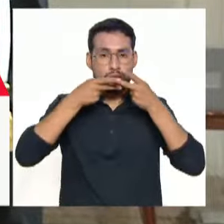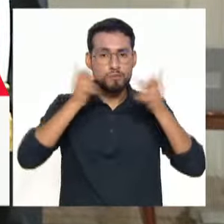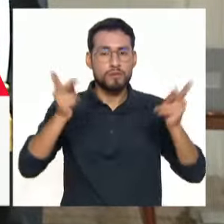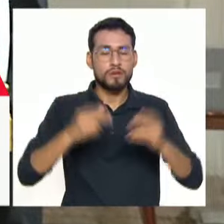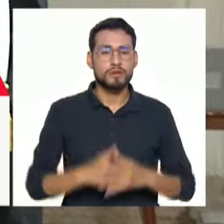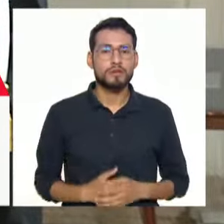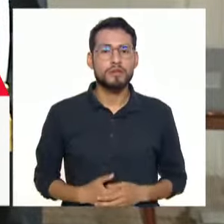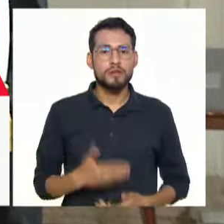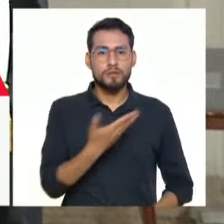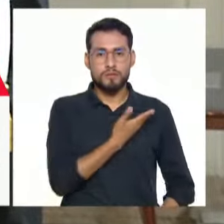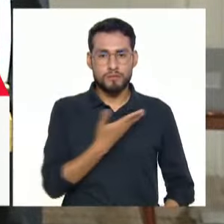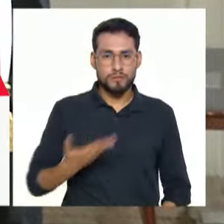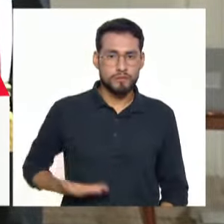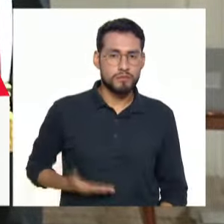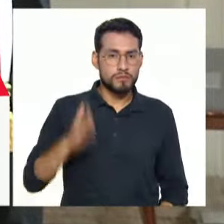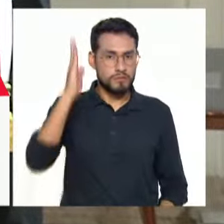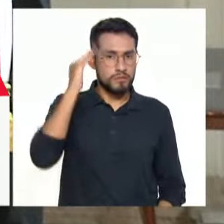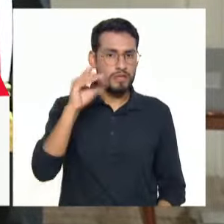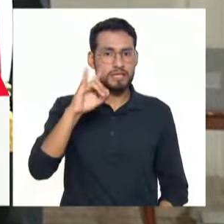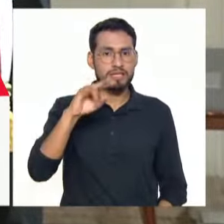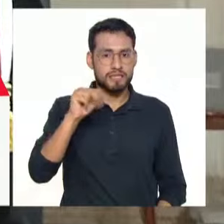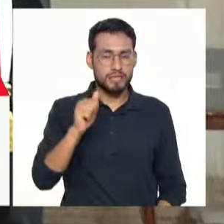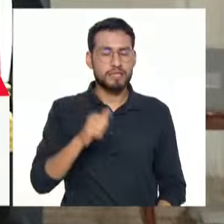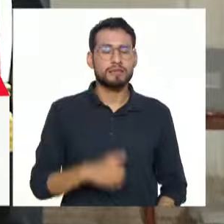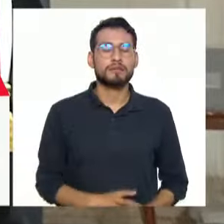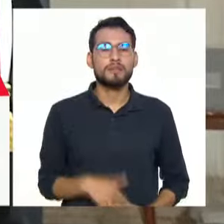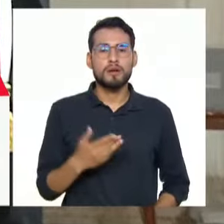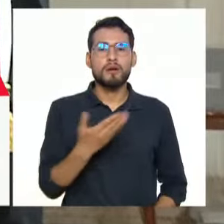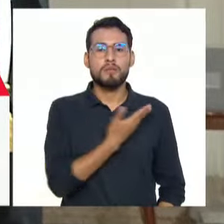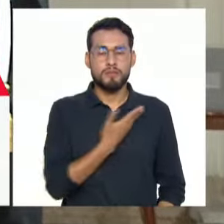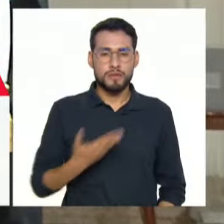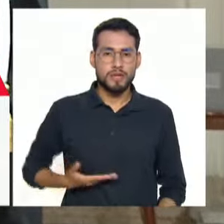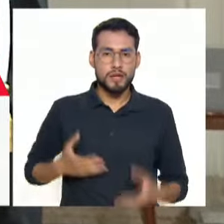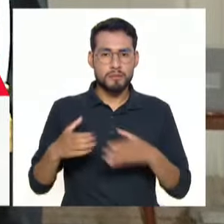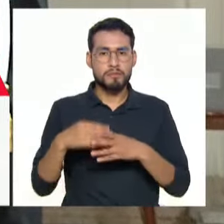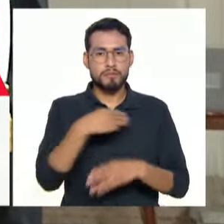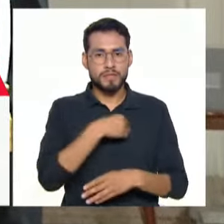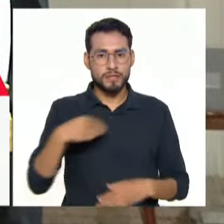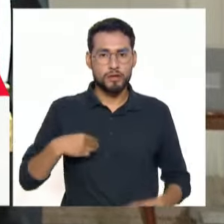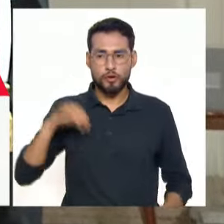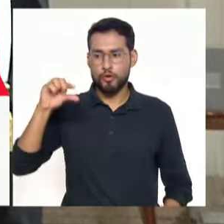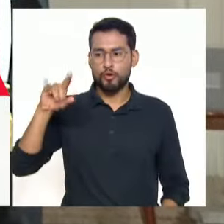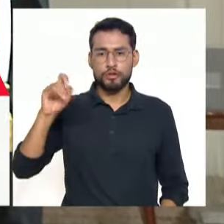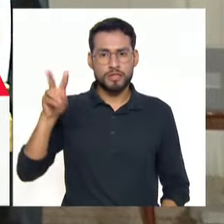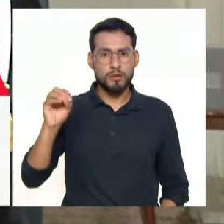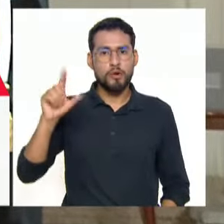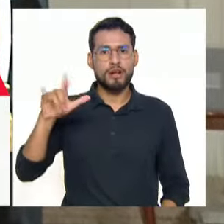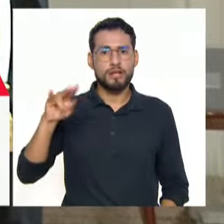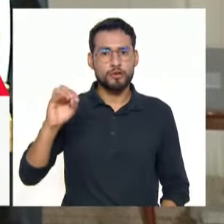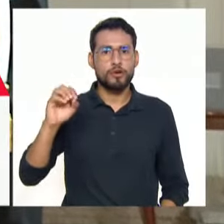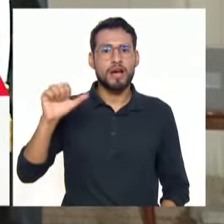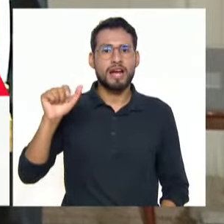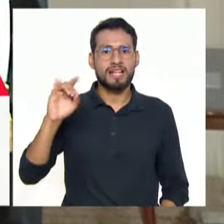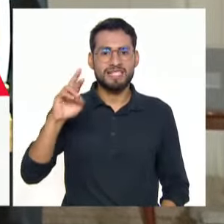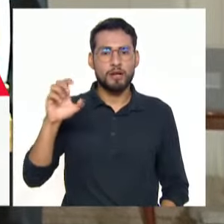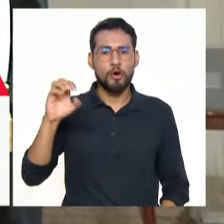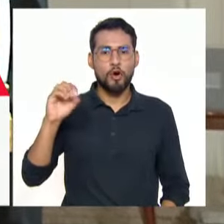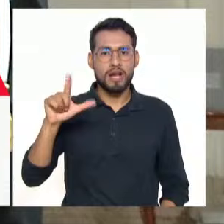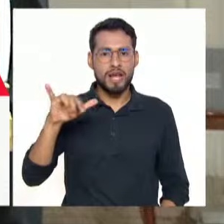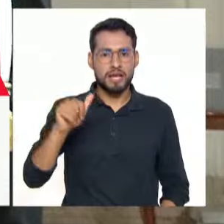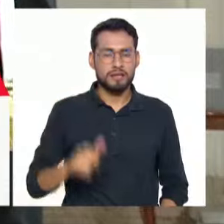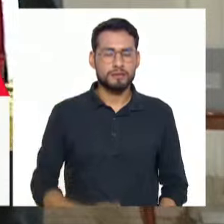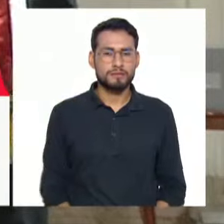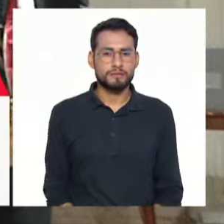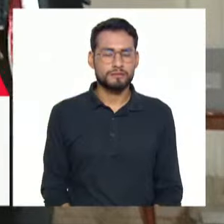publíquese. Dinersilia Boluarte Segarra, Presidenta de la República. Gustavo Bolino Adriansén Olaya, Presidente del Consejo de Ministros.